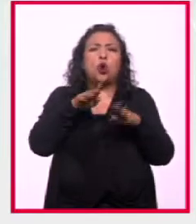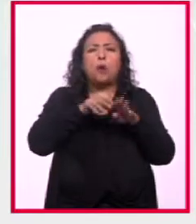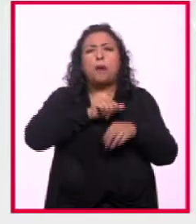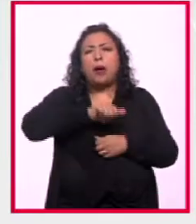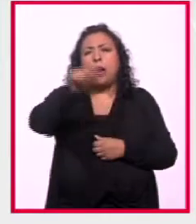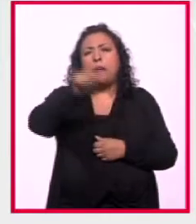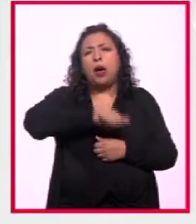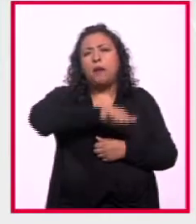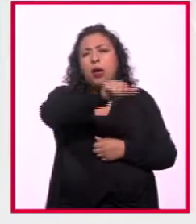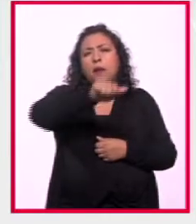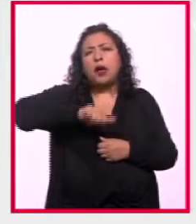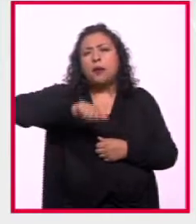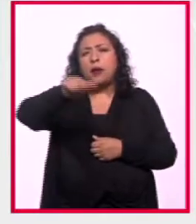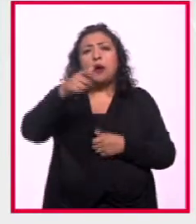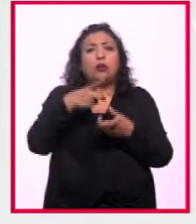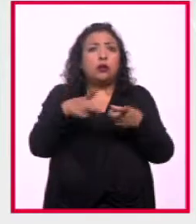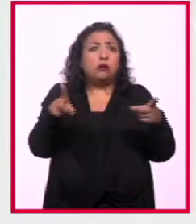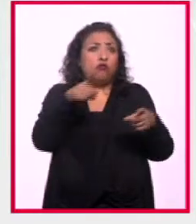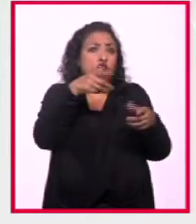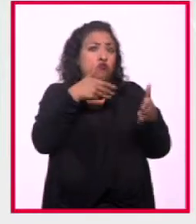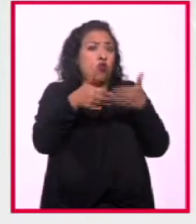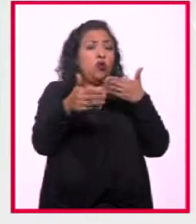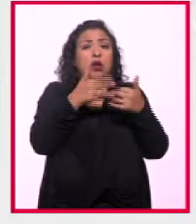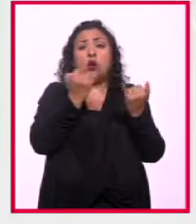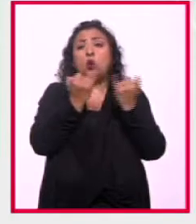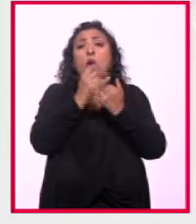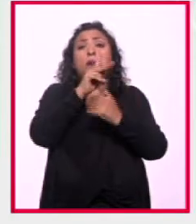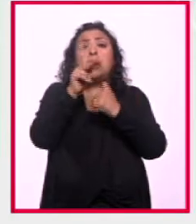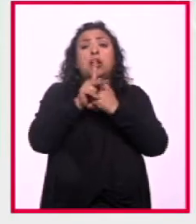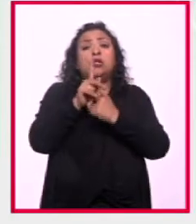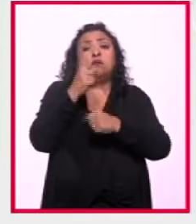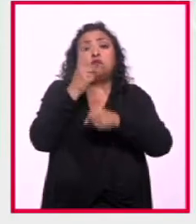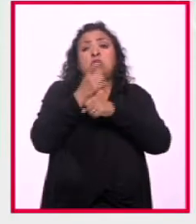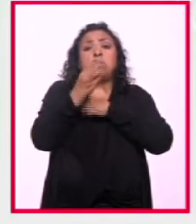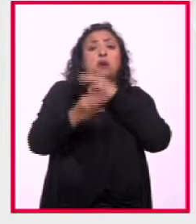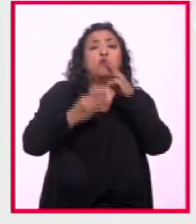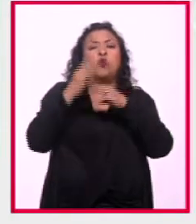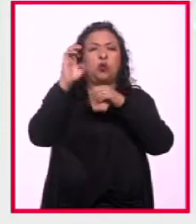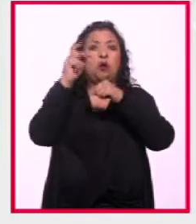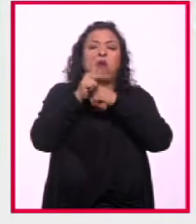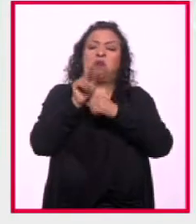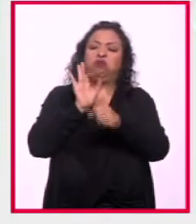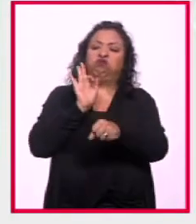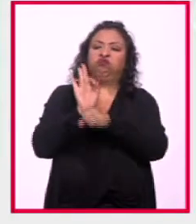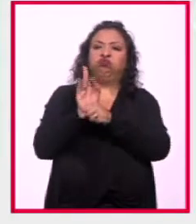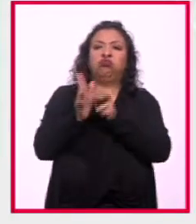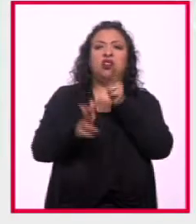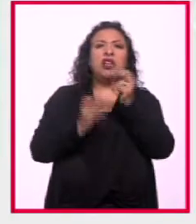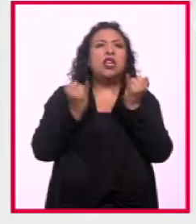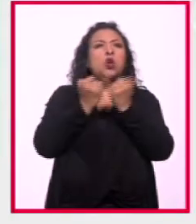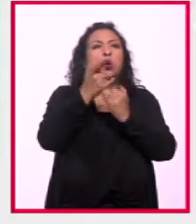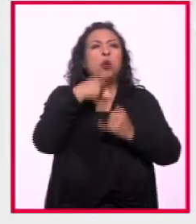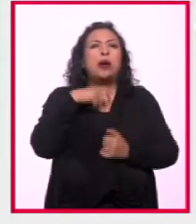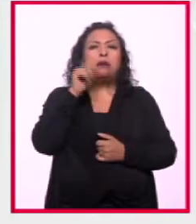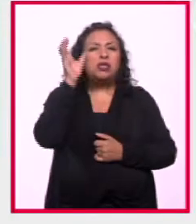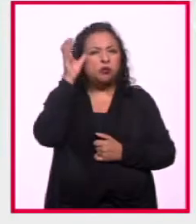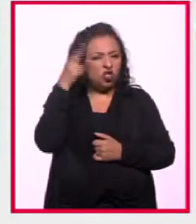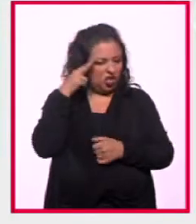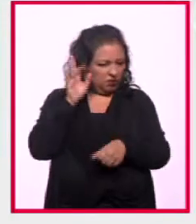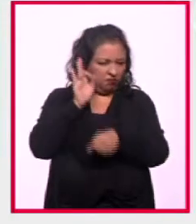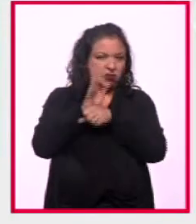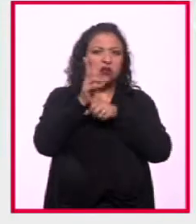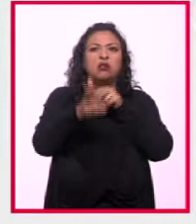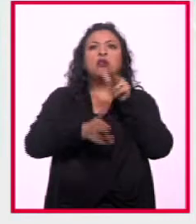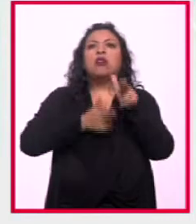desarrollo vanguardista como pasa a los países del primer mundo en europa que apuestan por los trenes como pasan en el oriente con china que apuestan por los